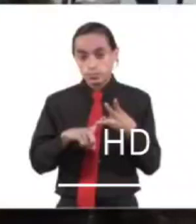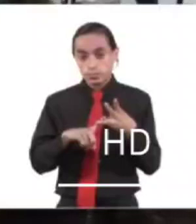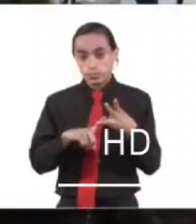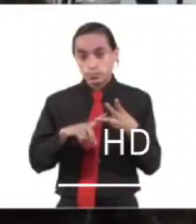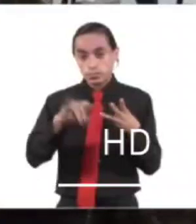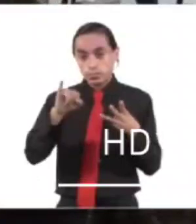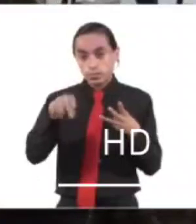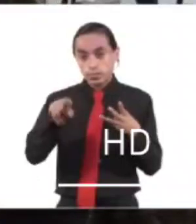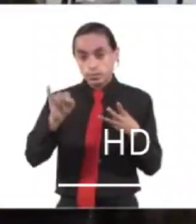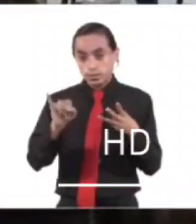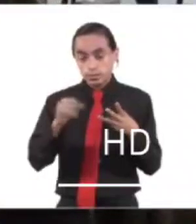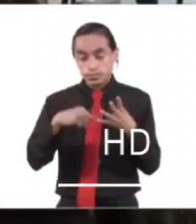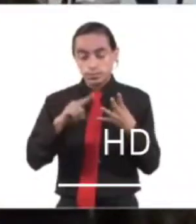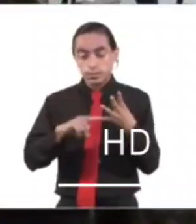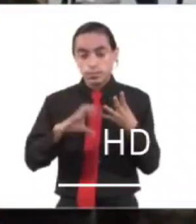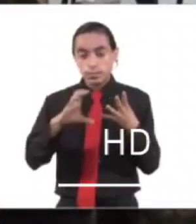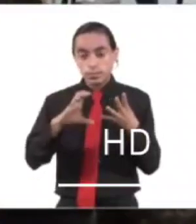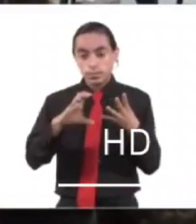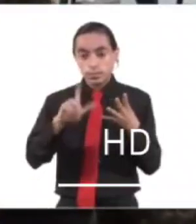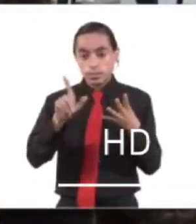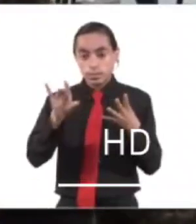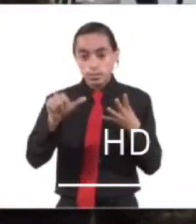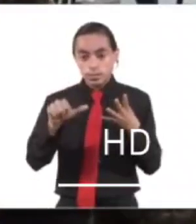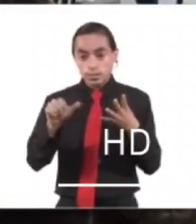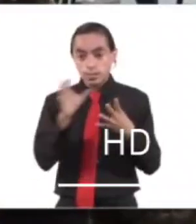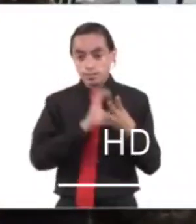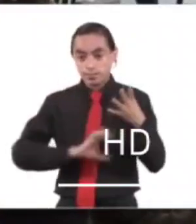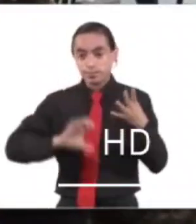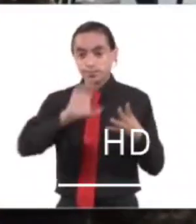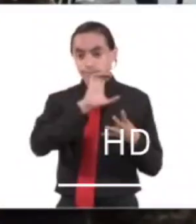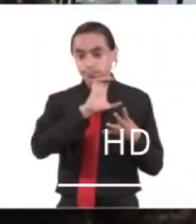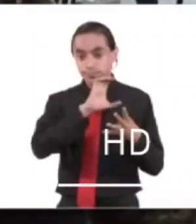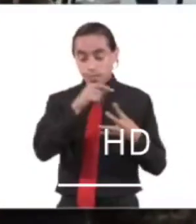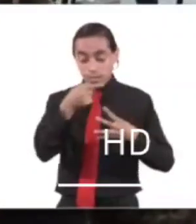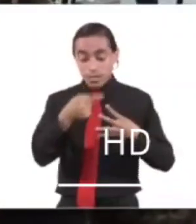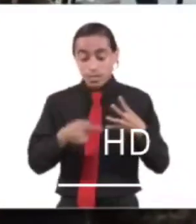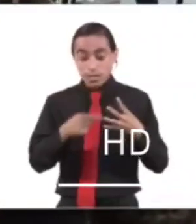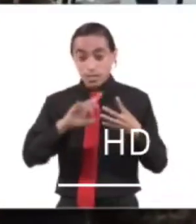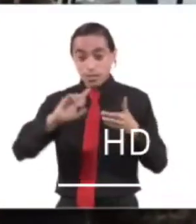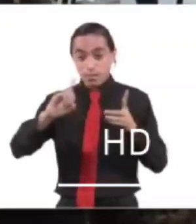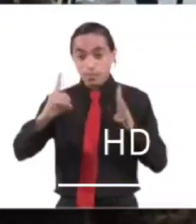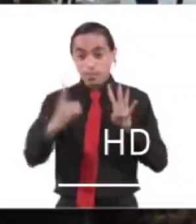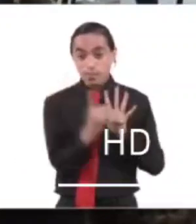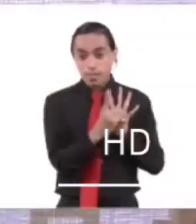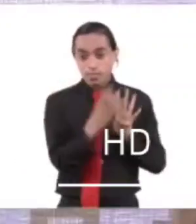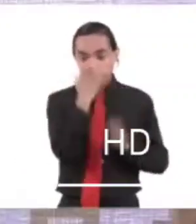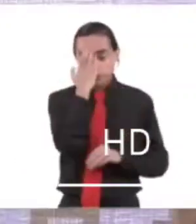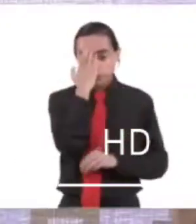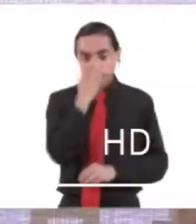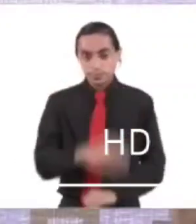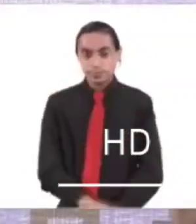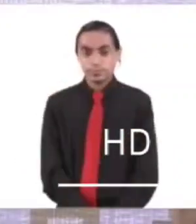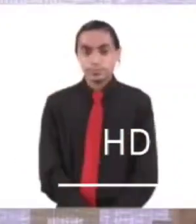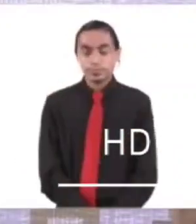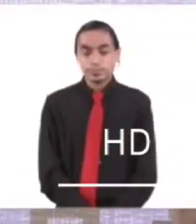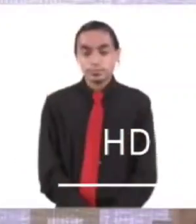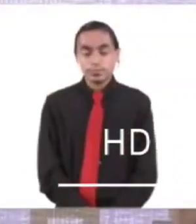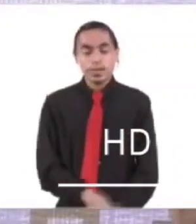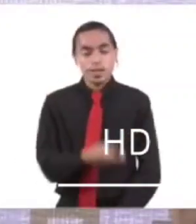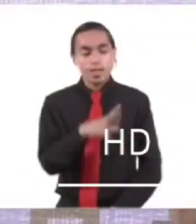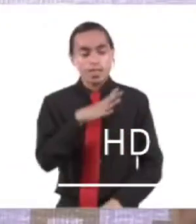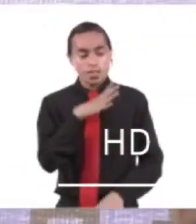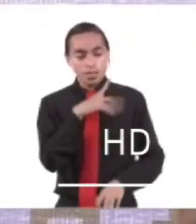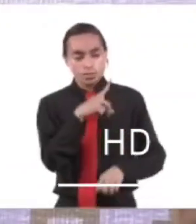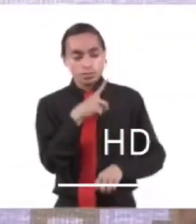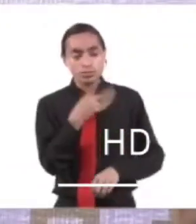Inti Muñoz, Claudia Sheinbaum, ahí los conocí a todos ellos. En esos años pues dimos